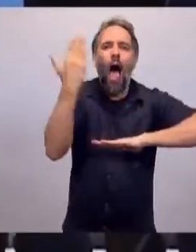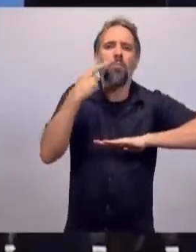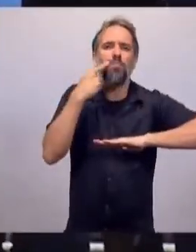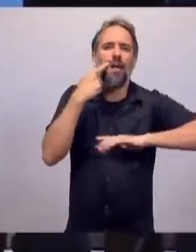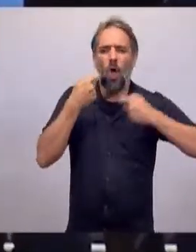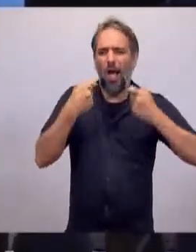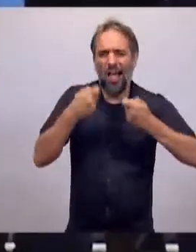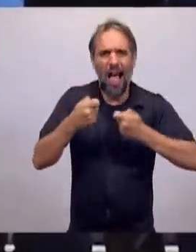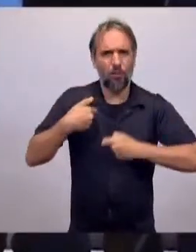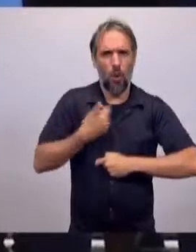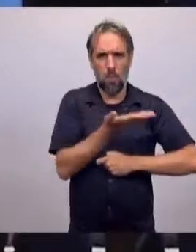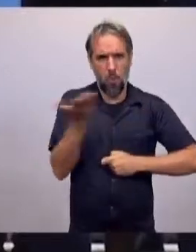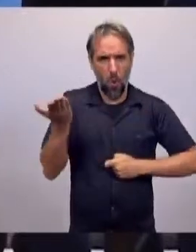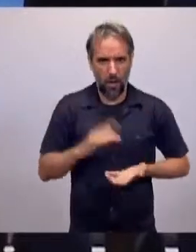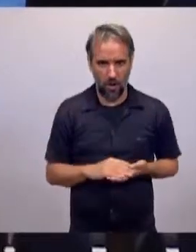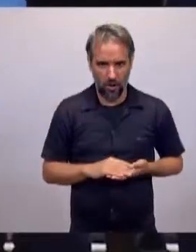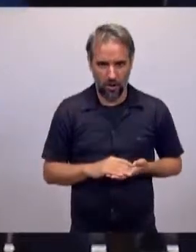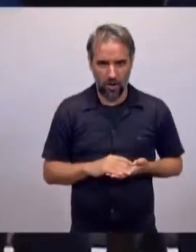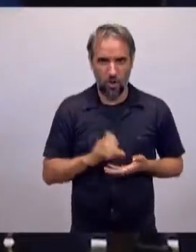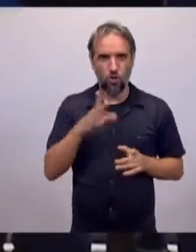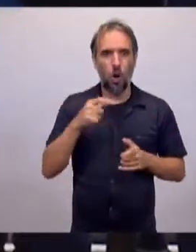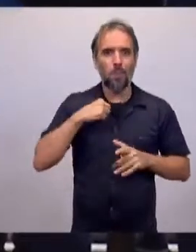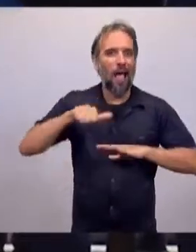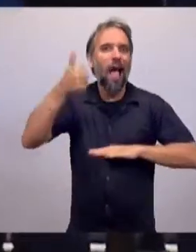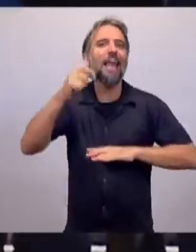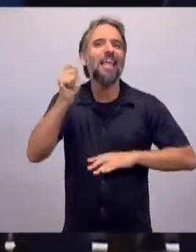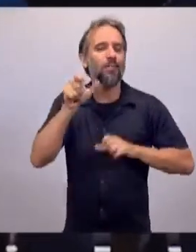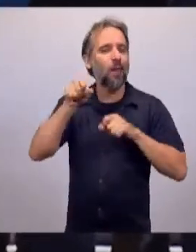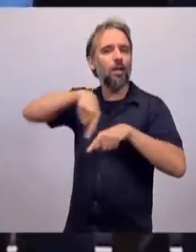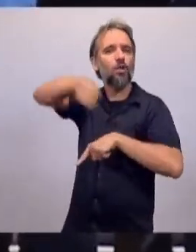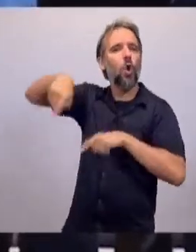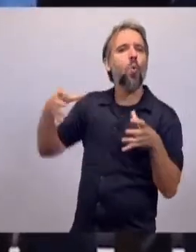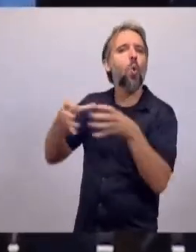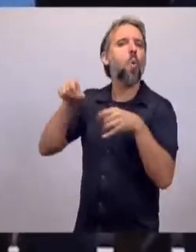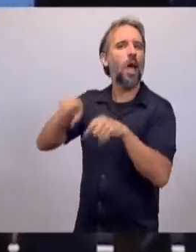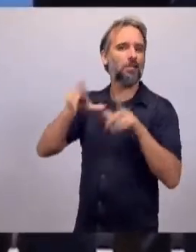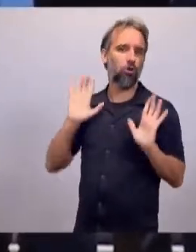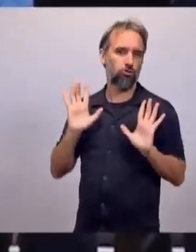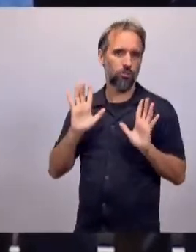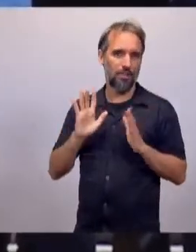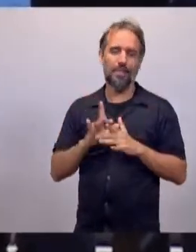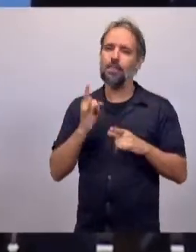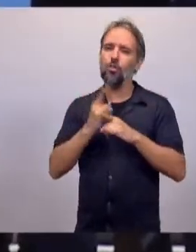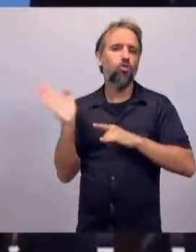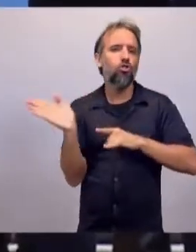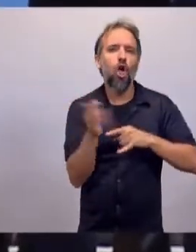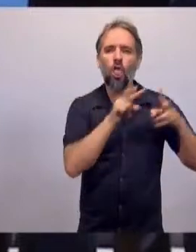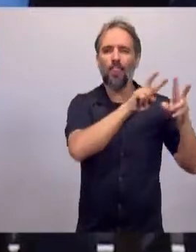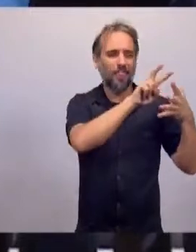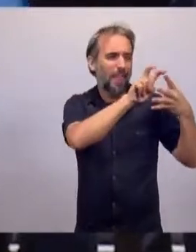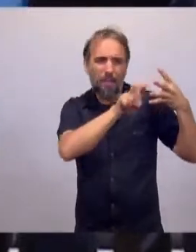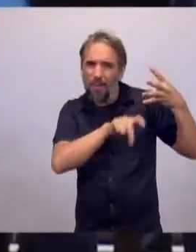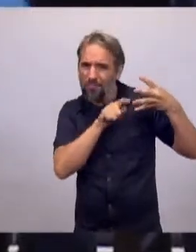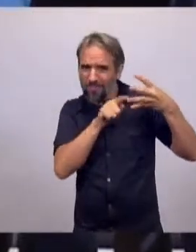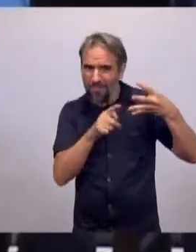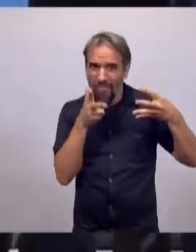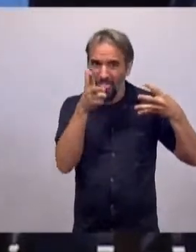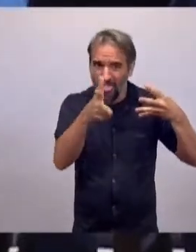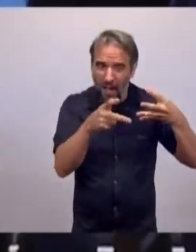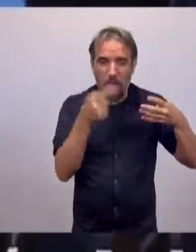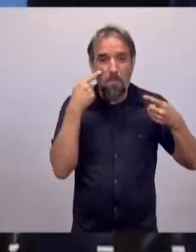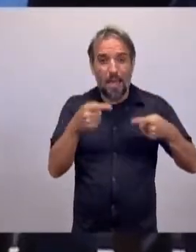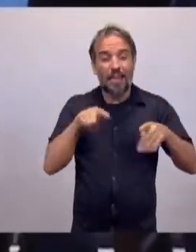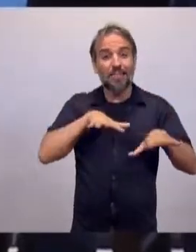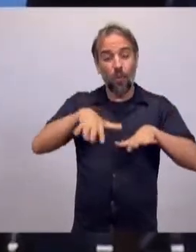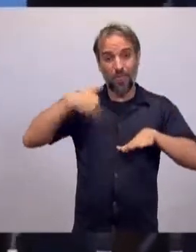gasto público que solo los beneficia a ellos. En todas las esferas, miren donde miren, la situación